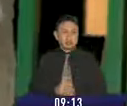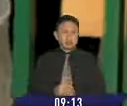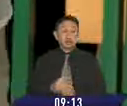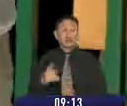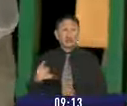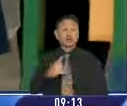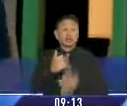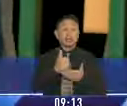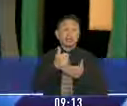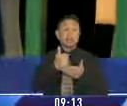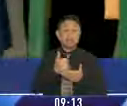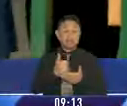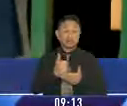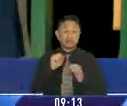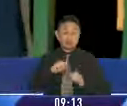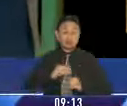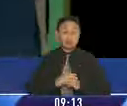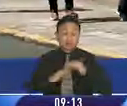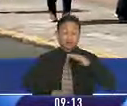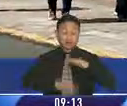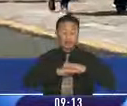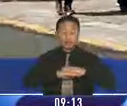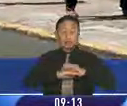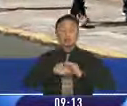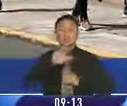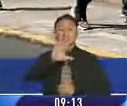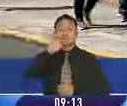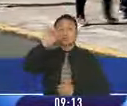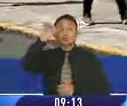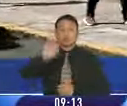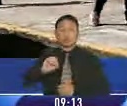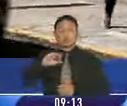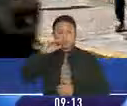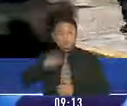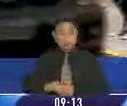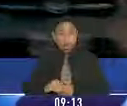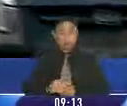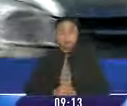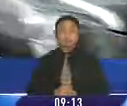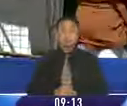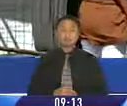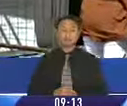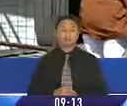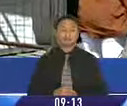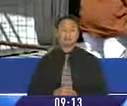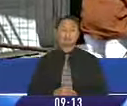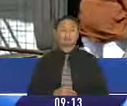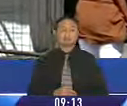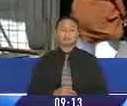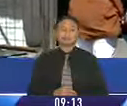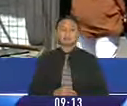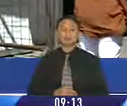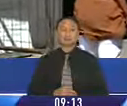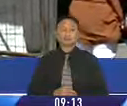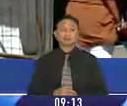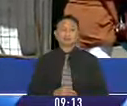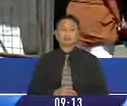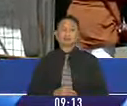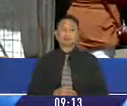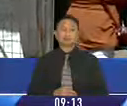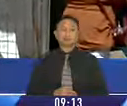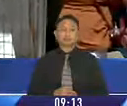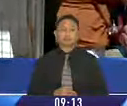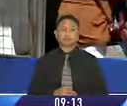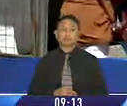este beneficio migratorio debe estar por debajo del 5%, informó